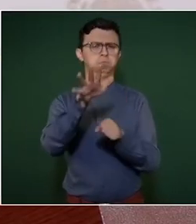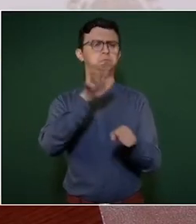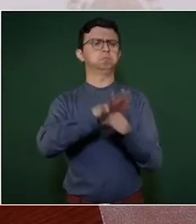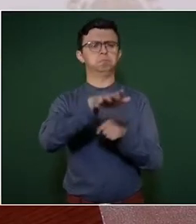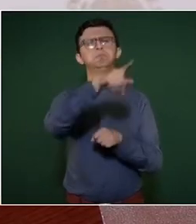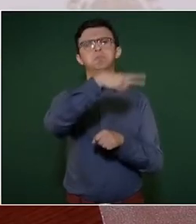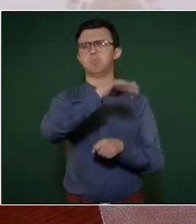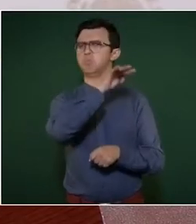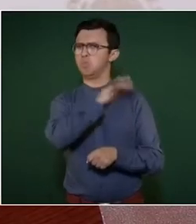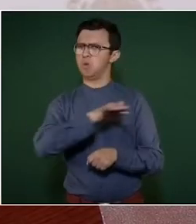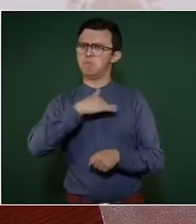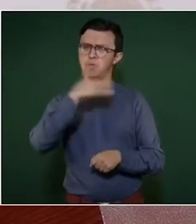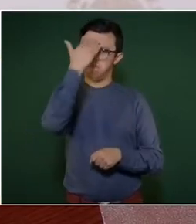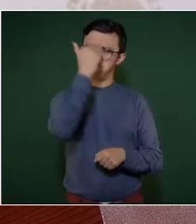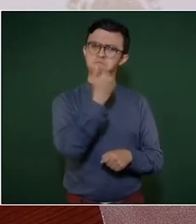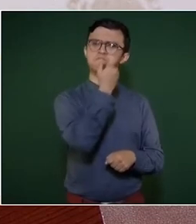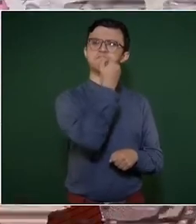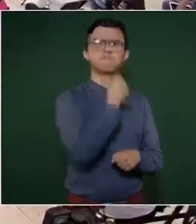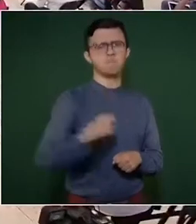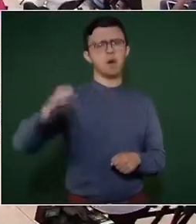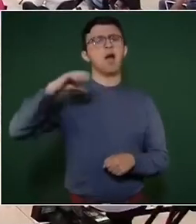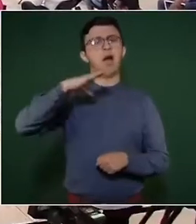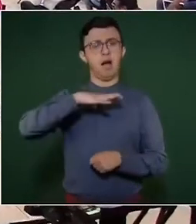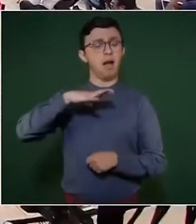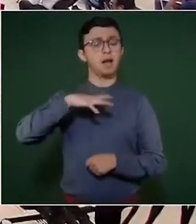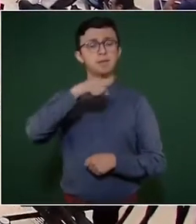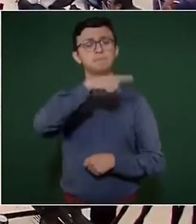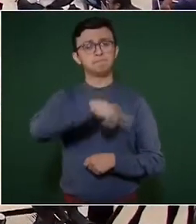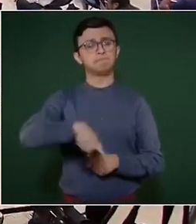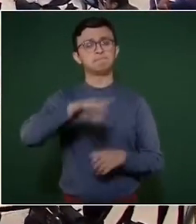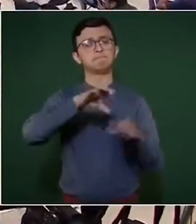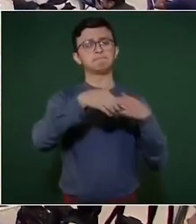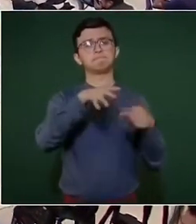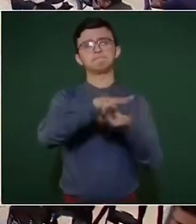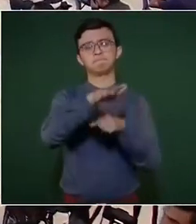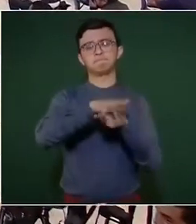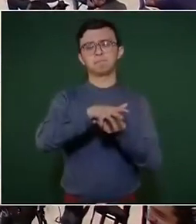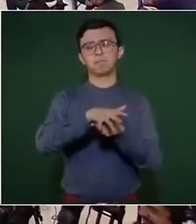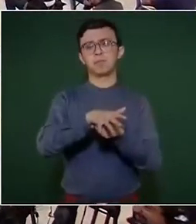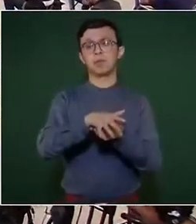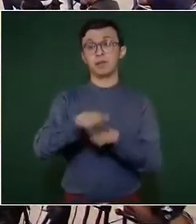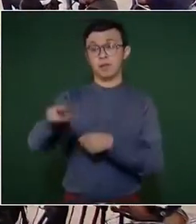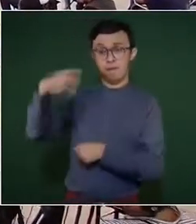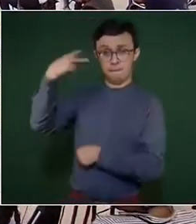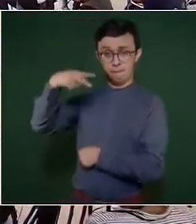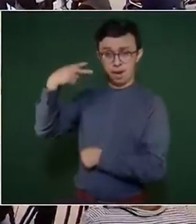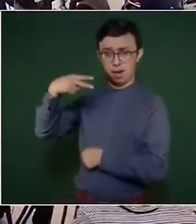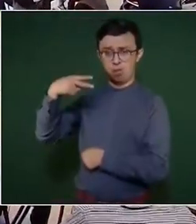capacidad. En el caso de Veracruz, pues es lo mismo, es el método.